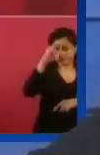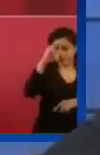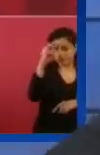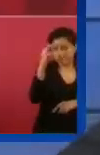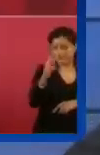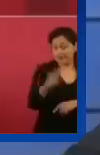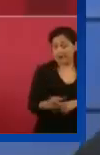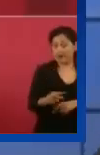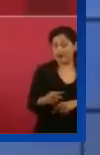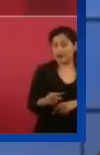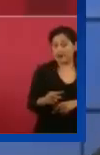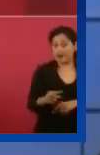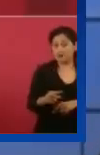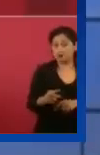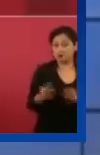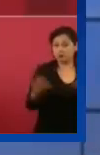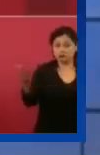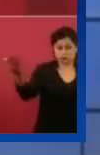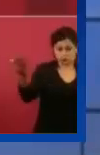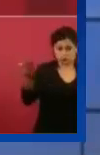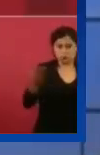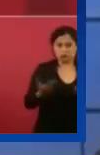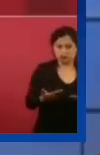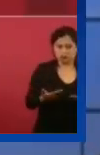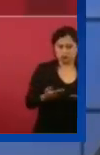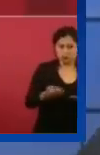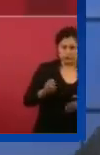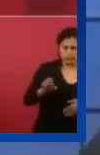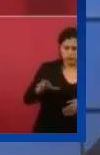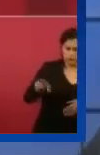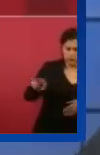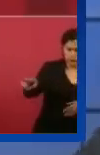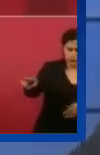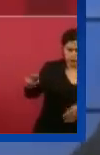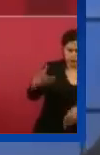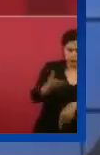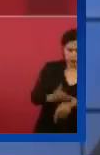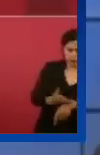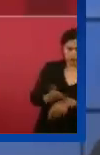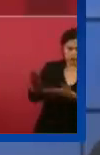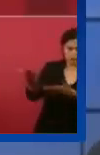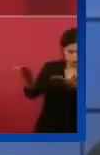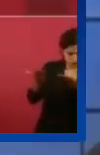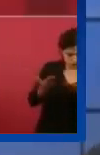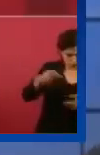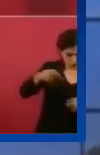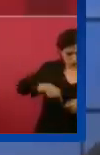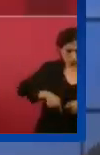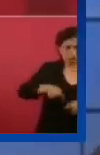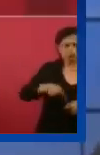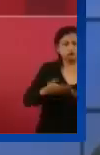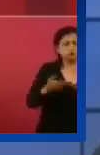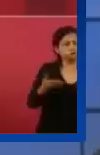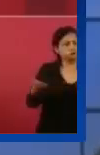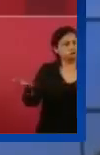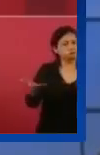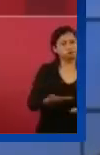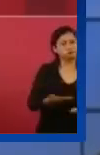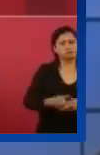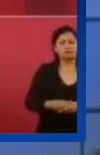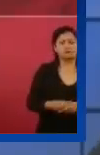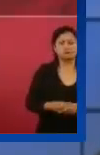indignadísimos porque López Obrador estaba atacando a un periodista como lo es Carlos Loret de Mola,